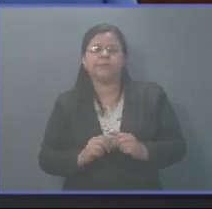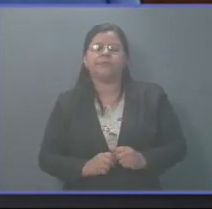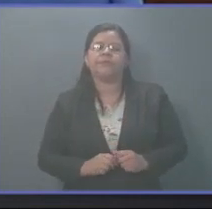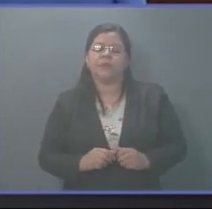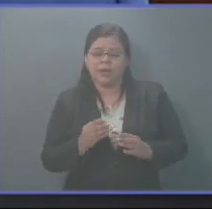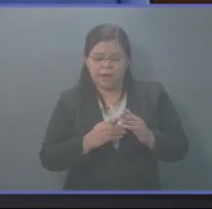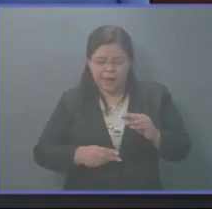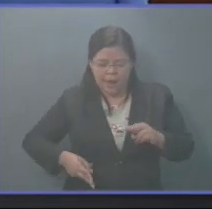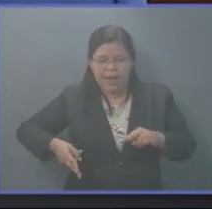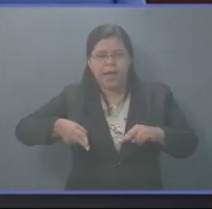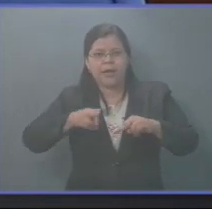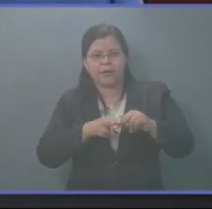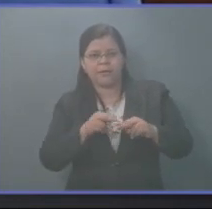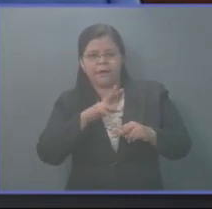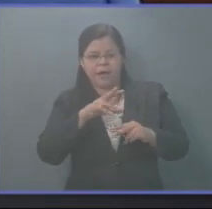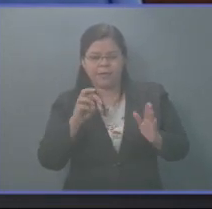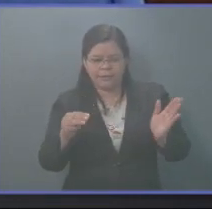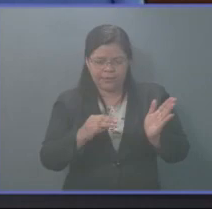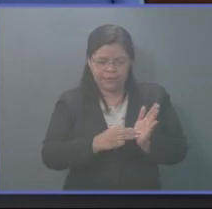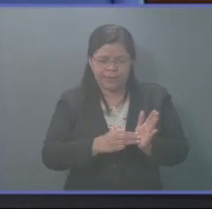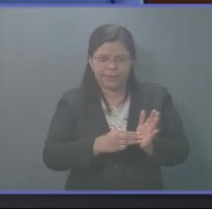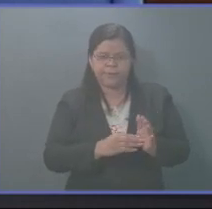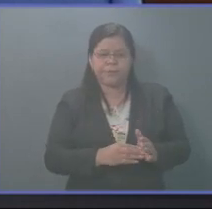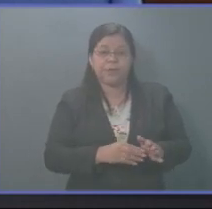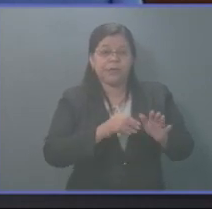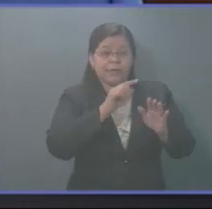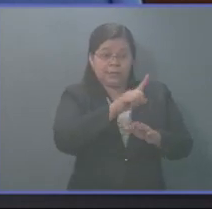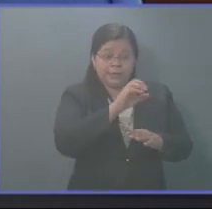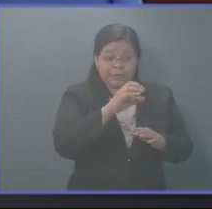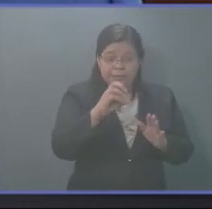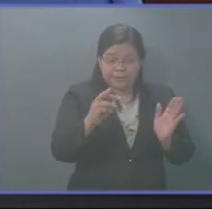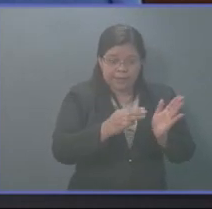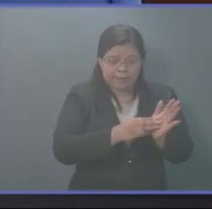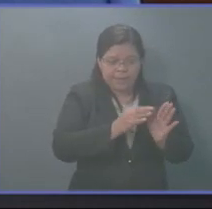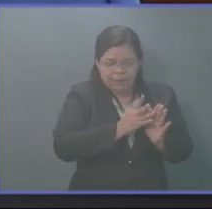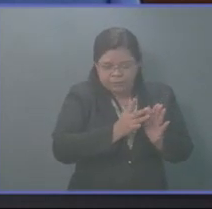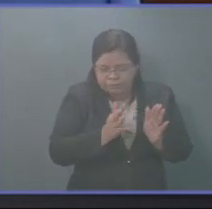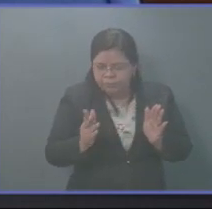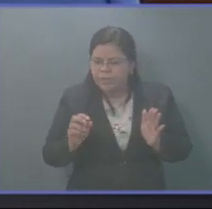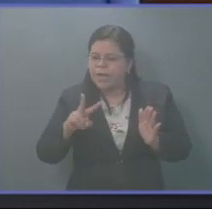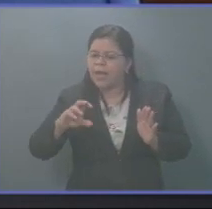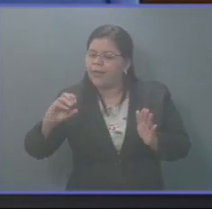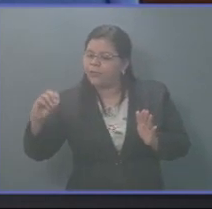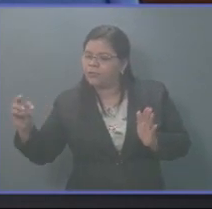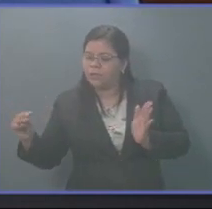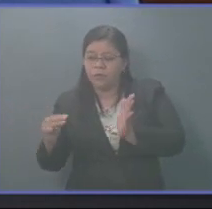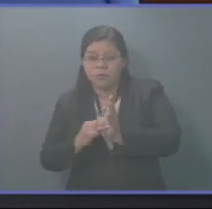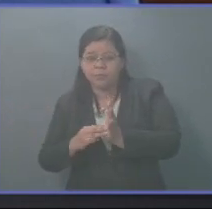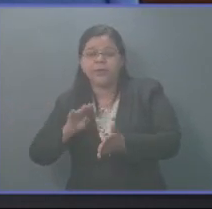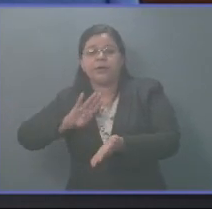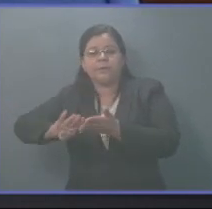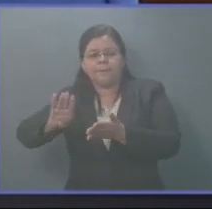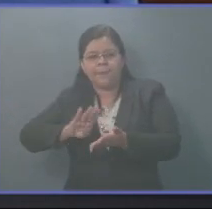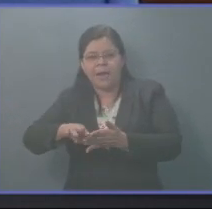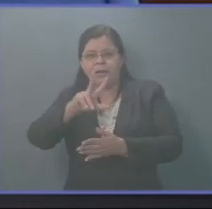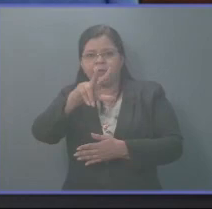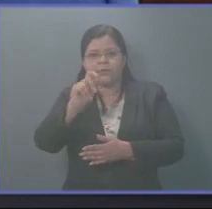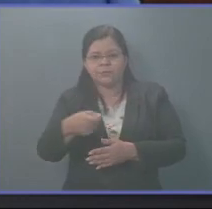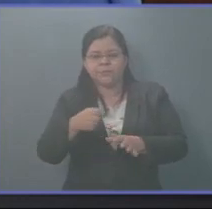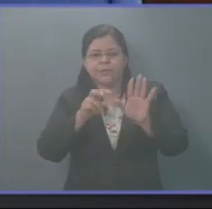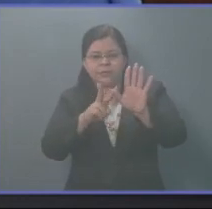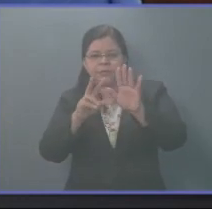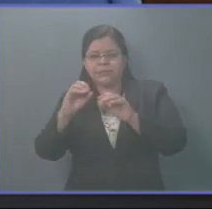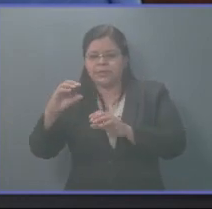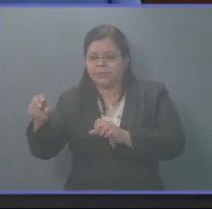.003 por millar o fracción excedentes a 30,000. De 100,000.01 a $200,000, pagarán una cuota fija de